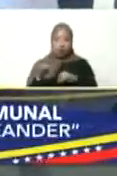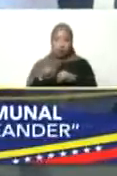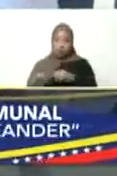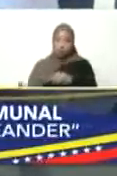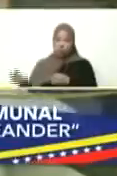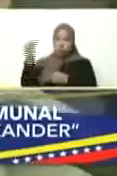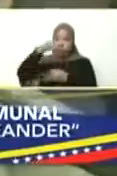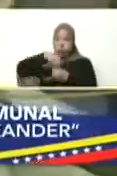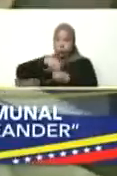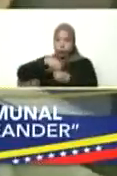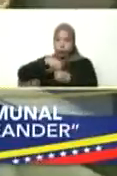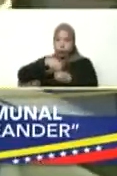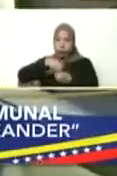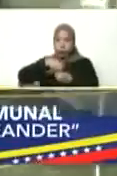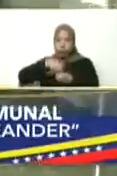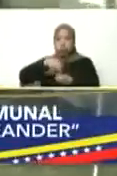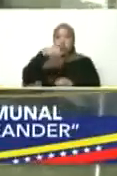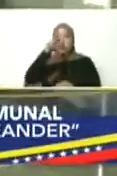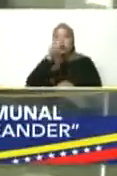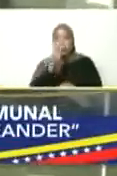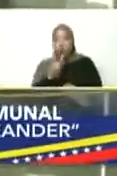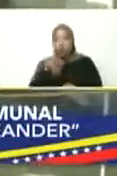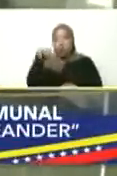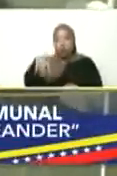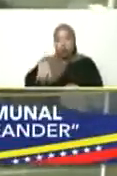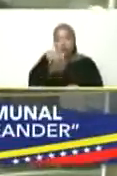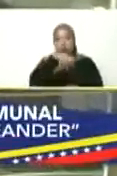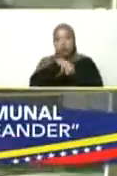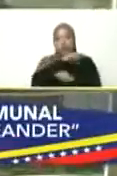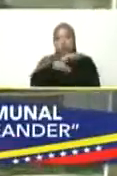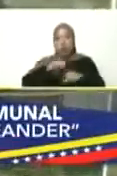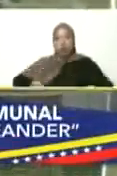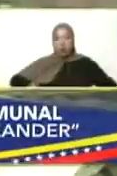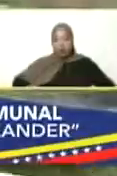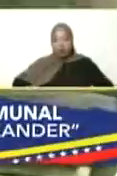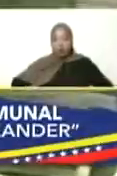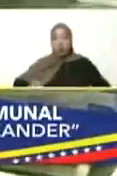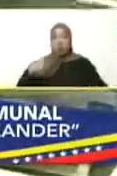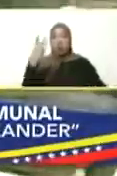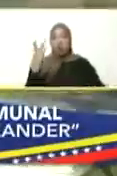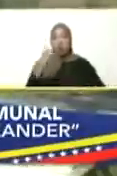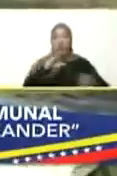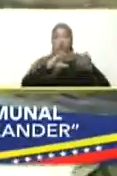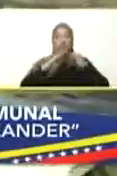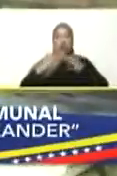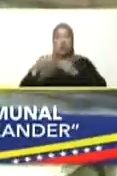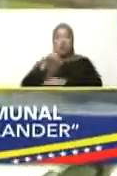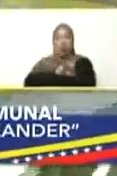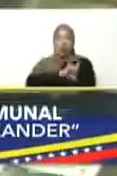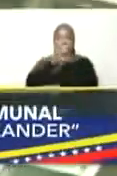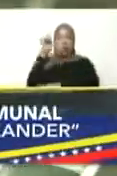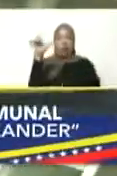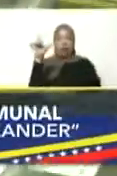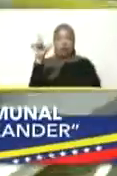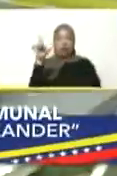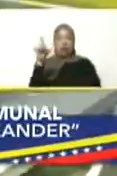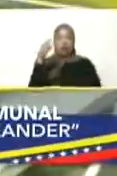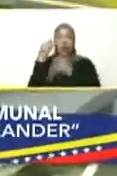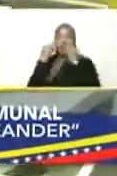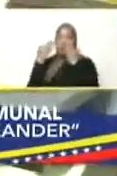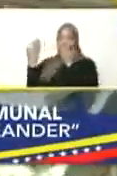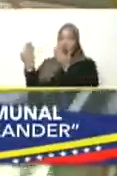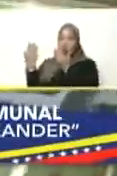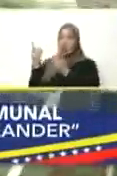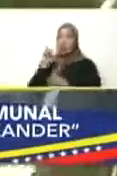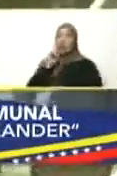con 2 comunas del estado Portuguesa y del estado Lara. Es importante resaltar, presidente, que esta harina que lleva el